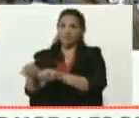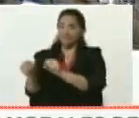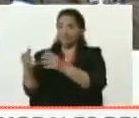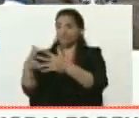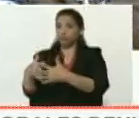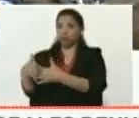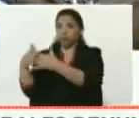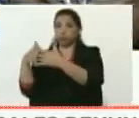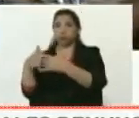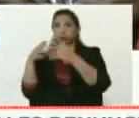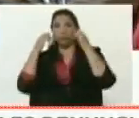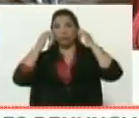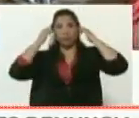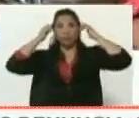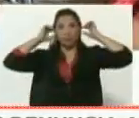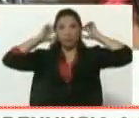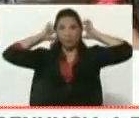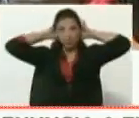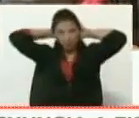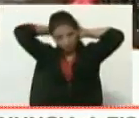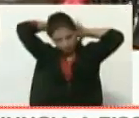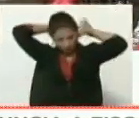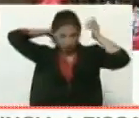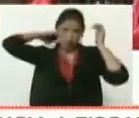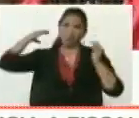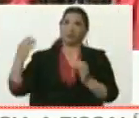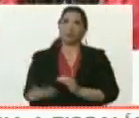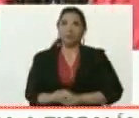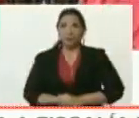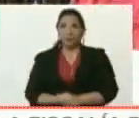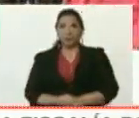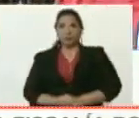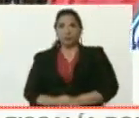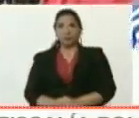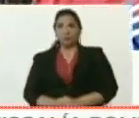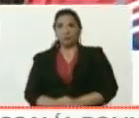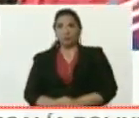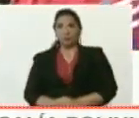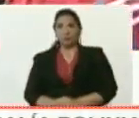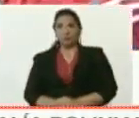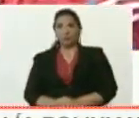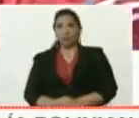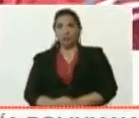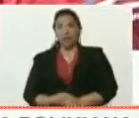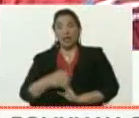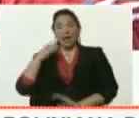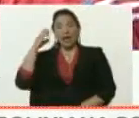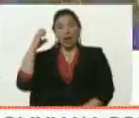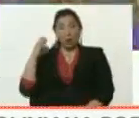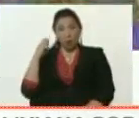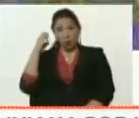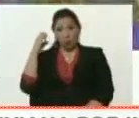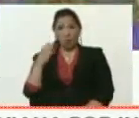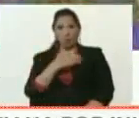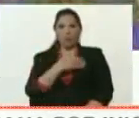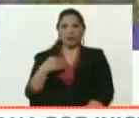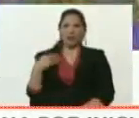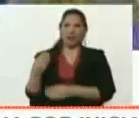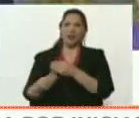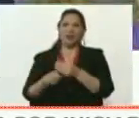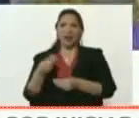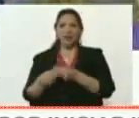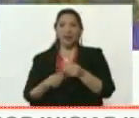Norteamericano, que ha estado con el Pacto de Bolonia en Europa, tratando de